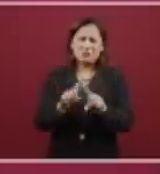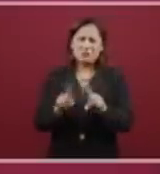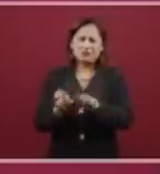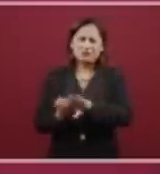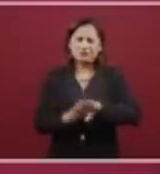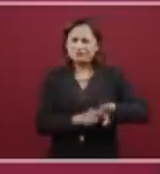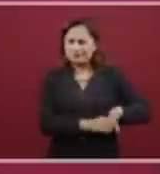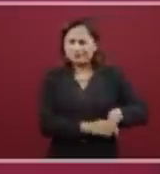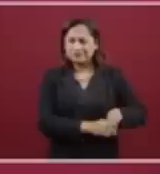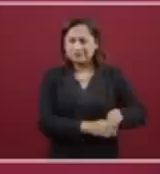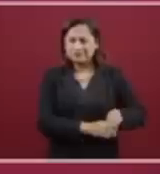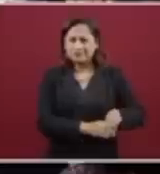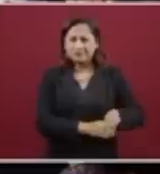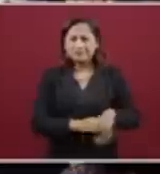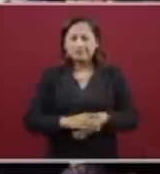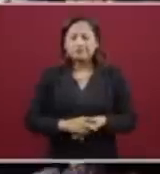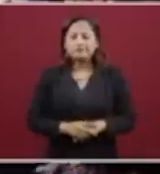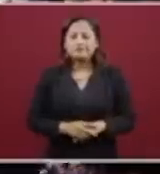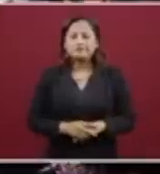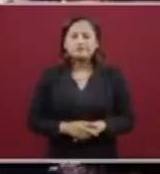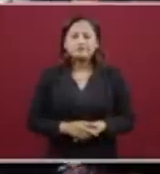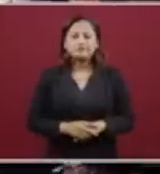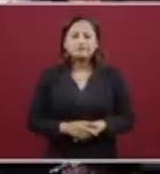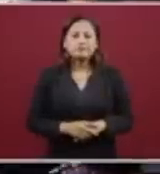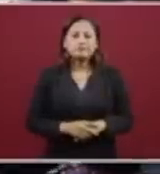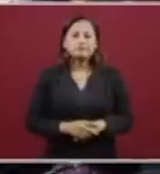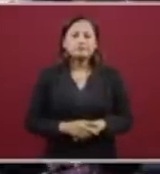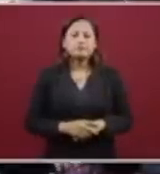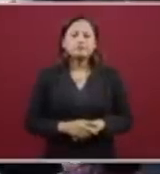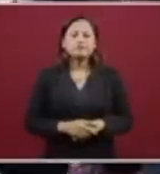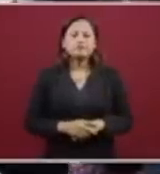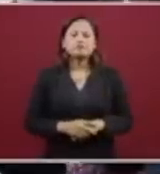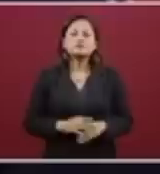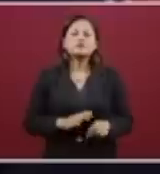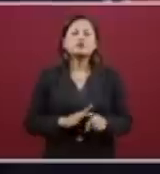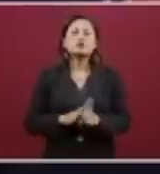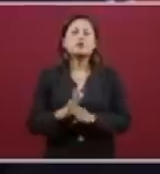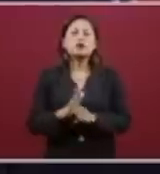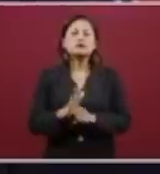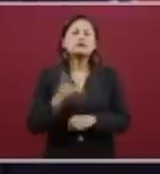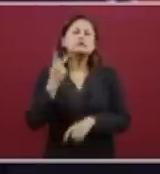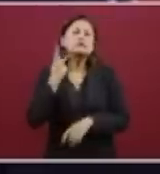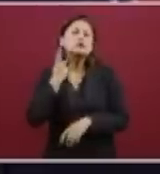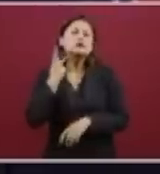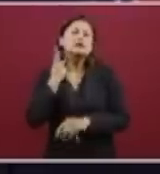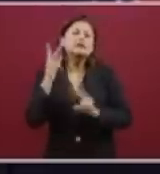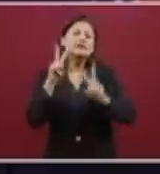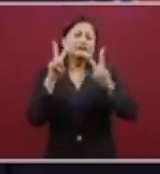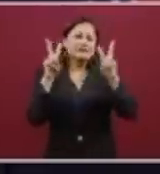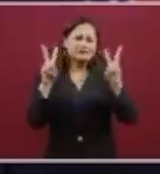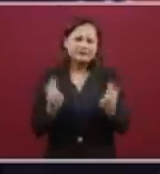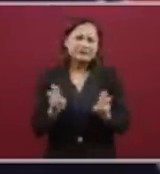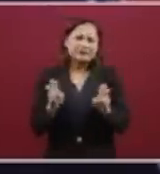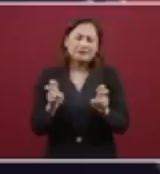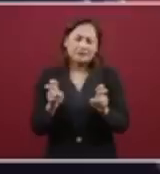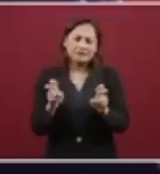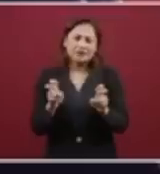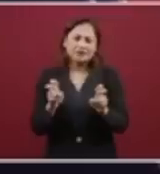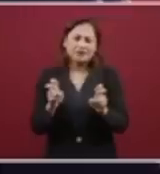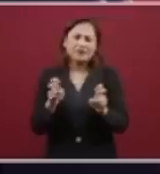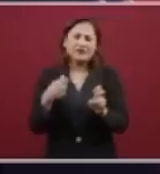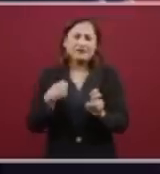y eso tiene que ver con un posicionamiento político que yo llamo conservador